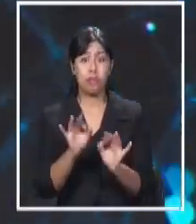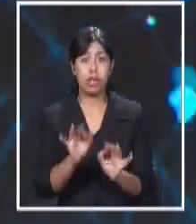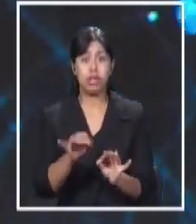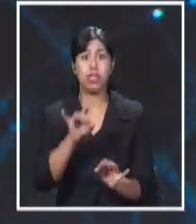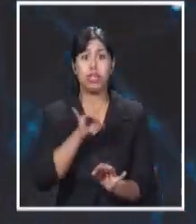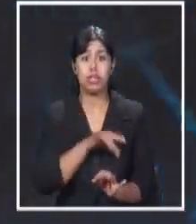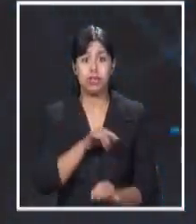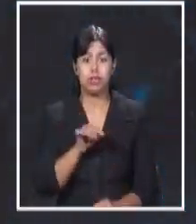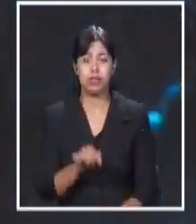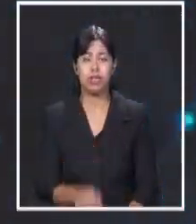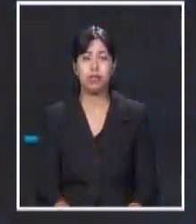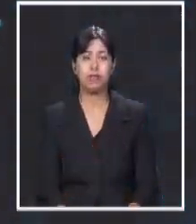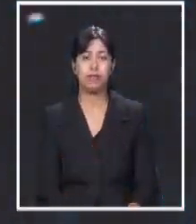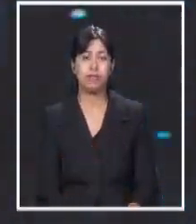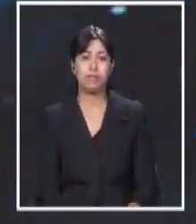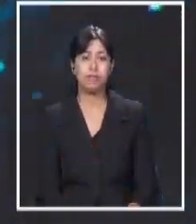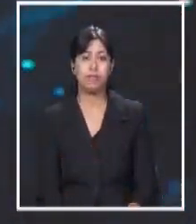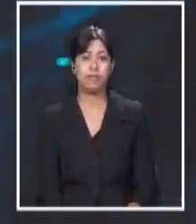Chile.